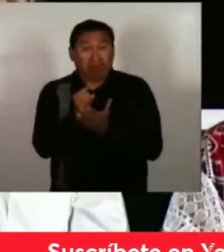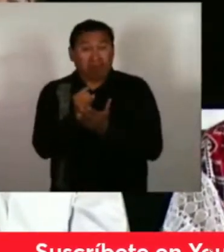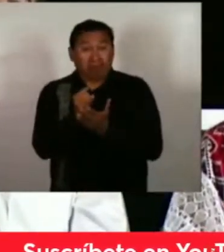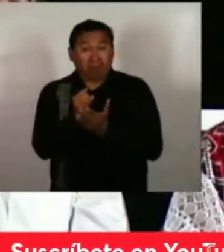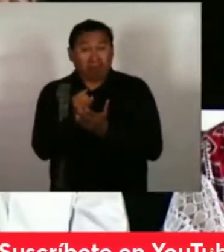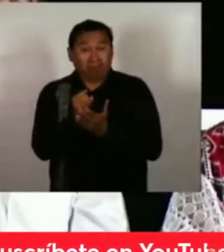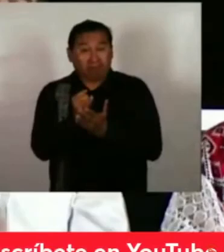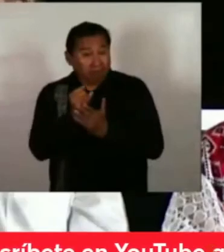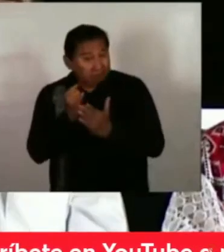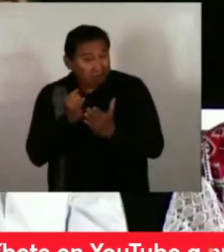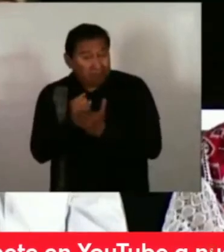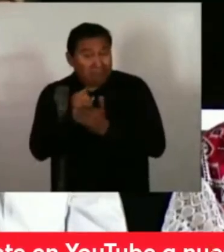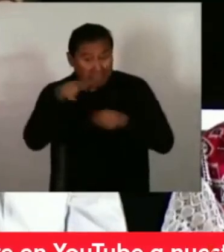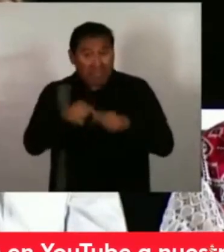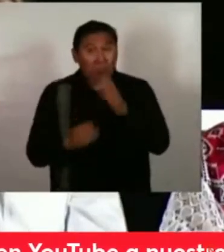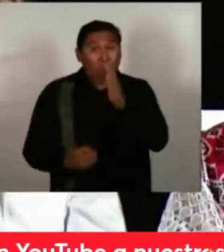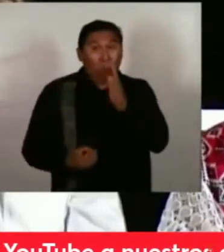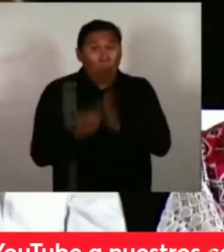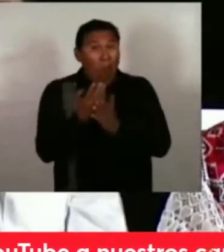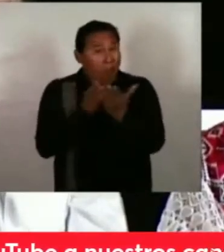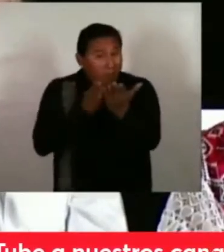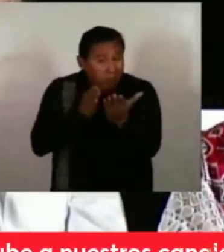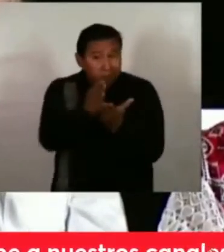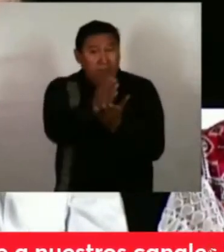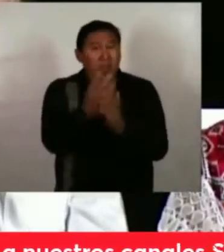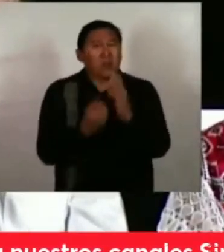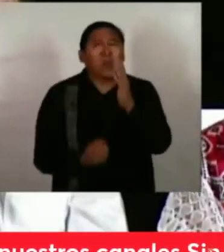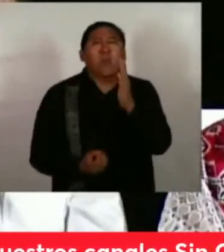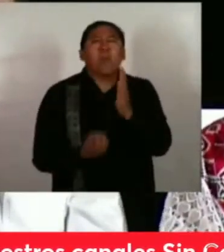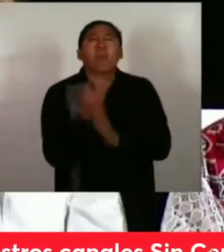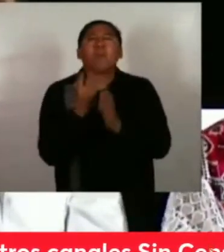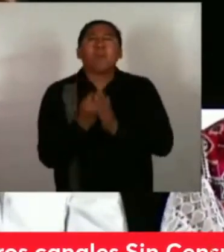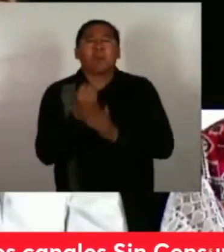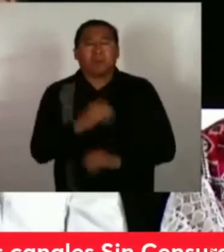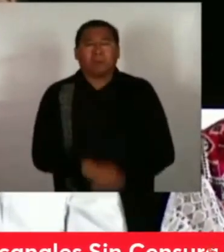tomar este nuevo rumbo con esta nueva era.